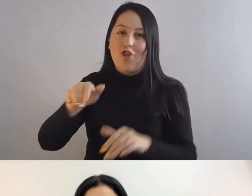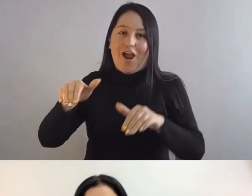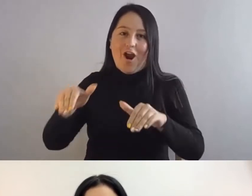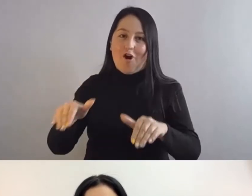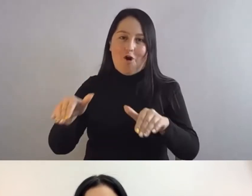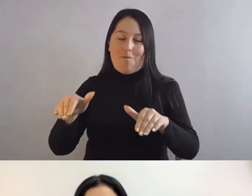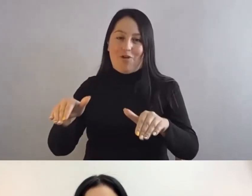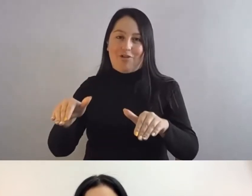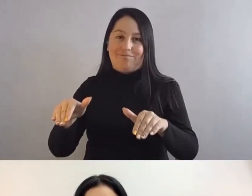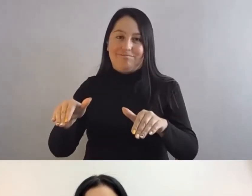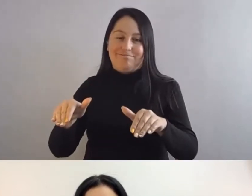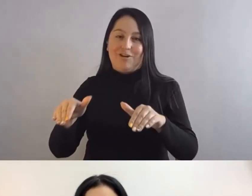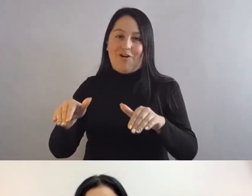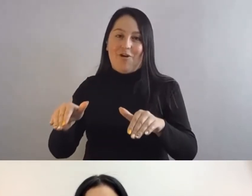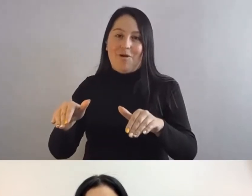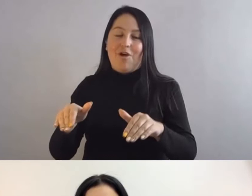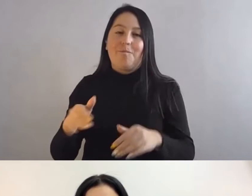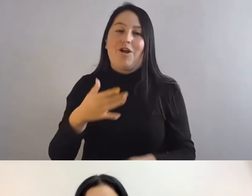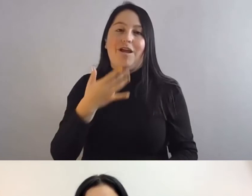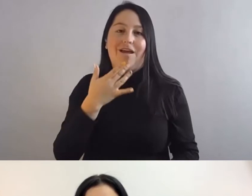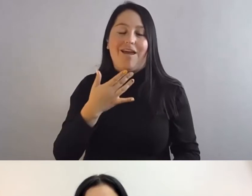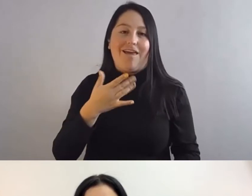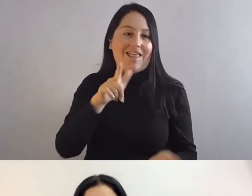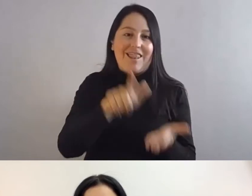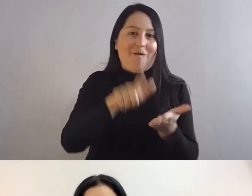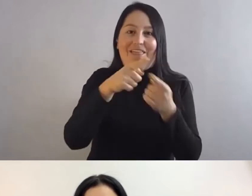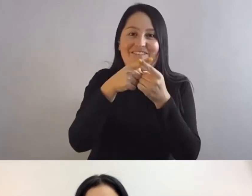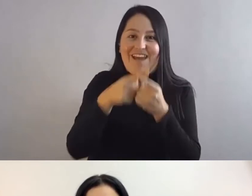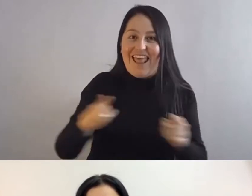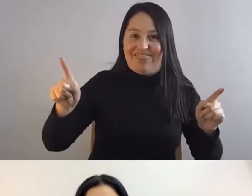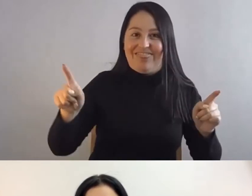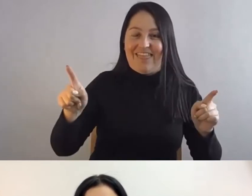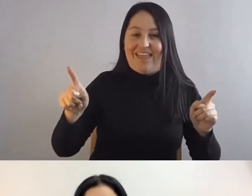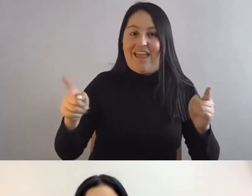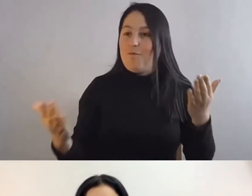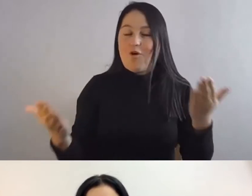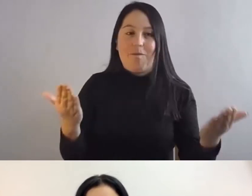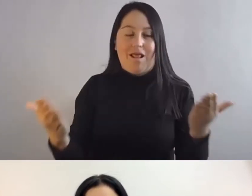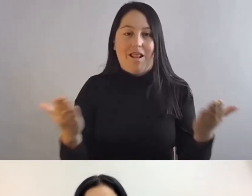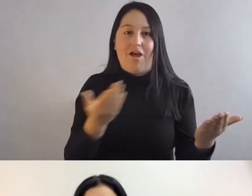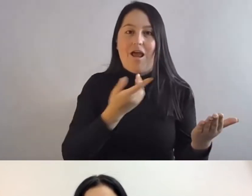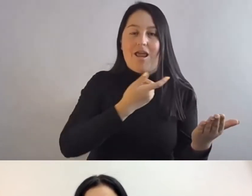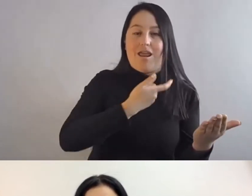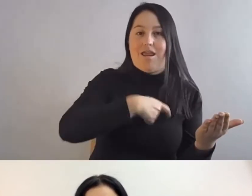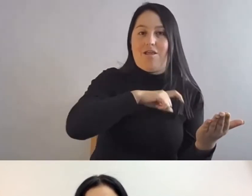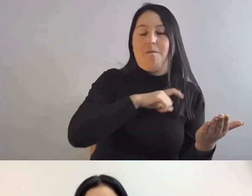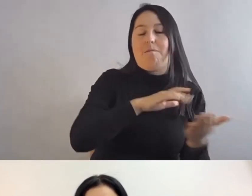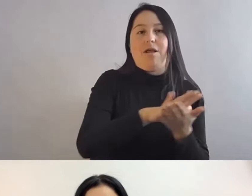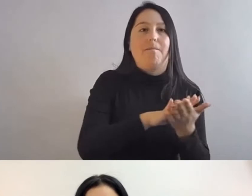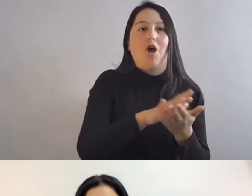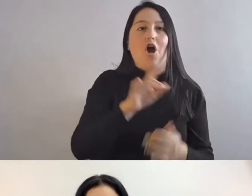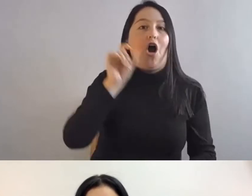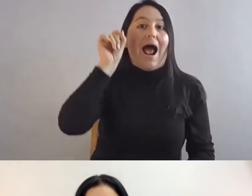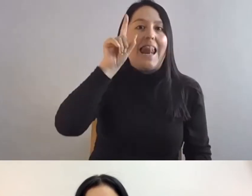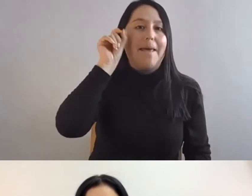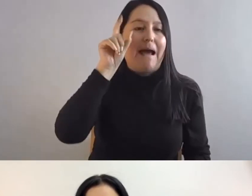hablando, ¿cierto?, en otro idioma, definitivamente. Si esto es muy equiparable entre un idioma u otro, si uno habla, no sé, en alemán, vamos a encontrar